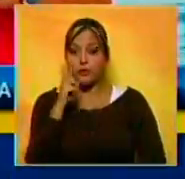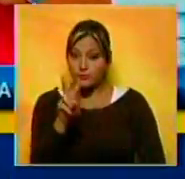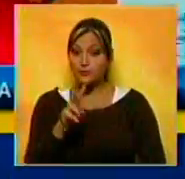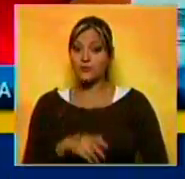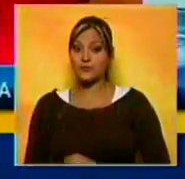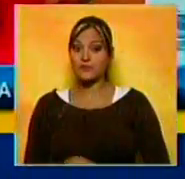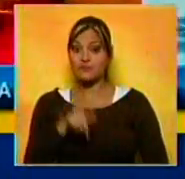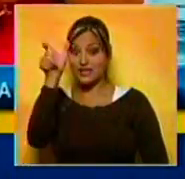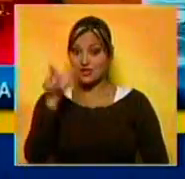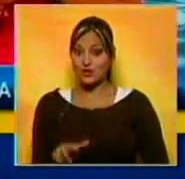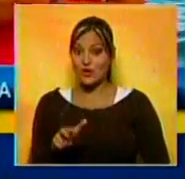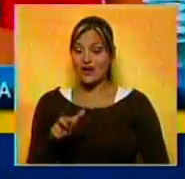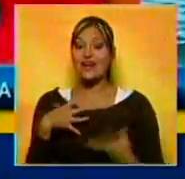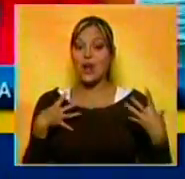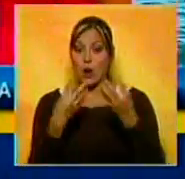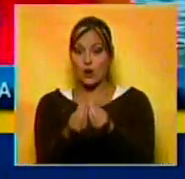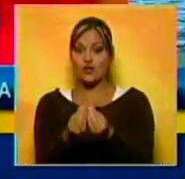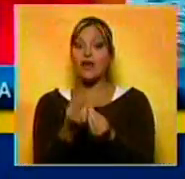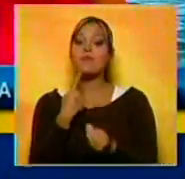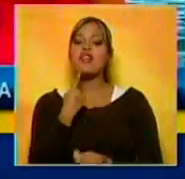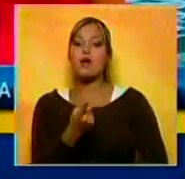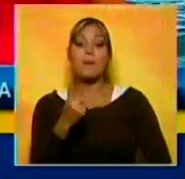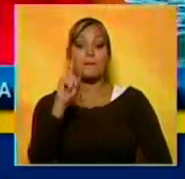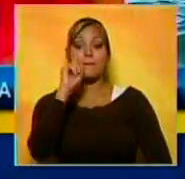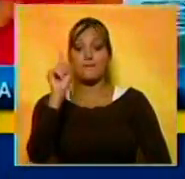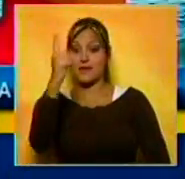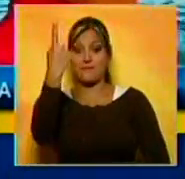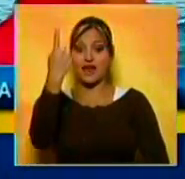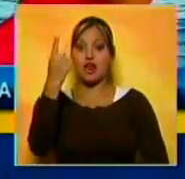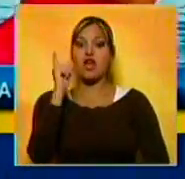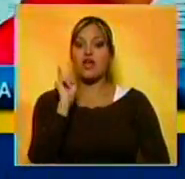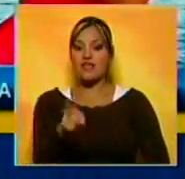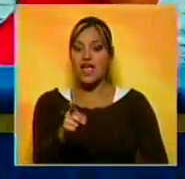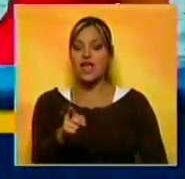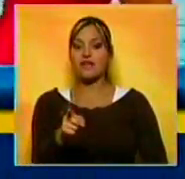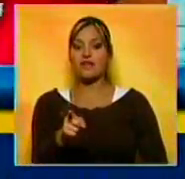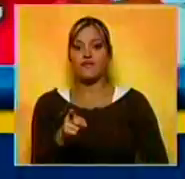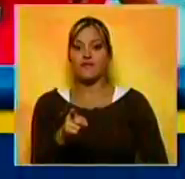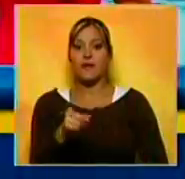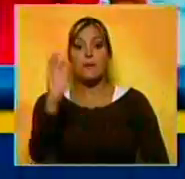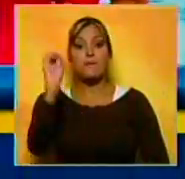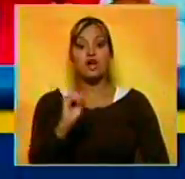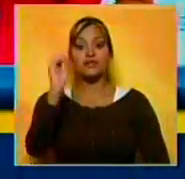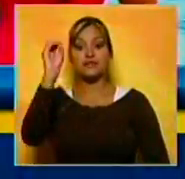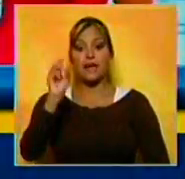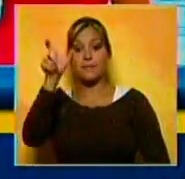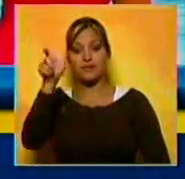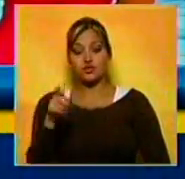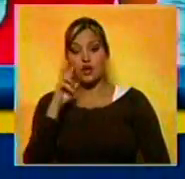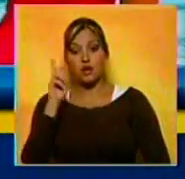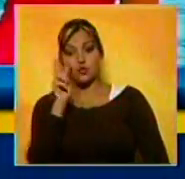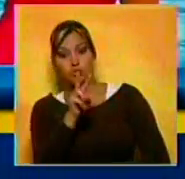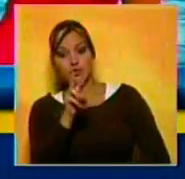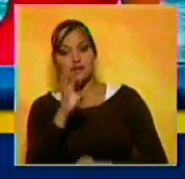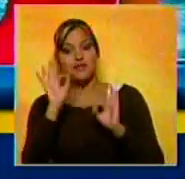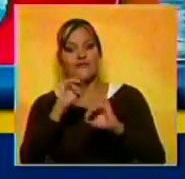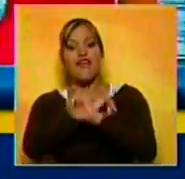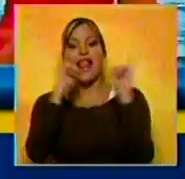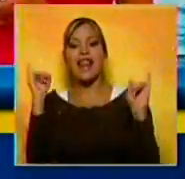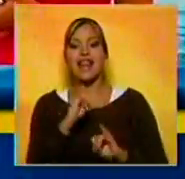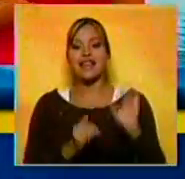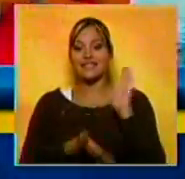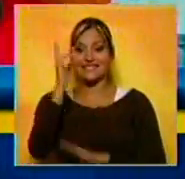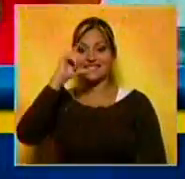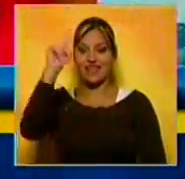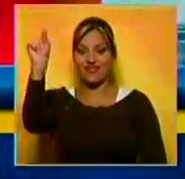Claro, las personas que nos han acompañado y nos dijeron, en principio, que por lo menos un gran porcentaje de las personas que venían salían felices,